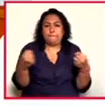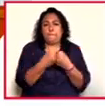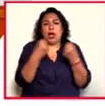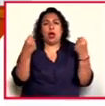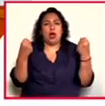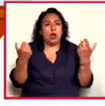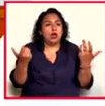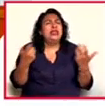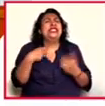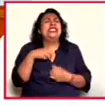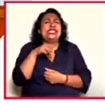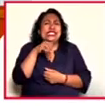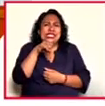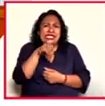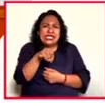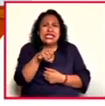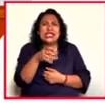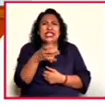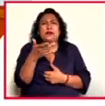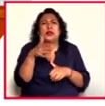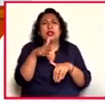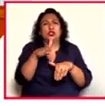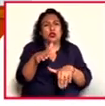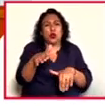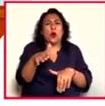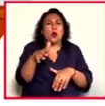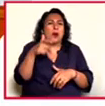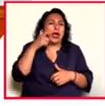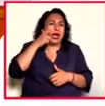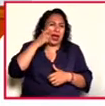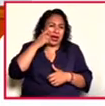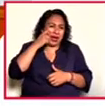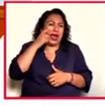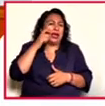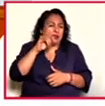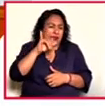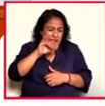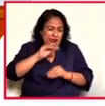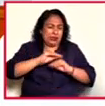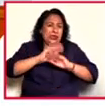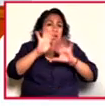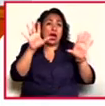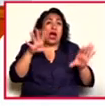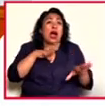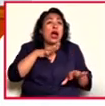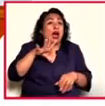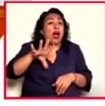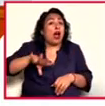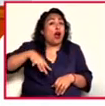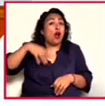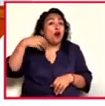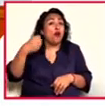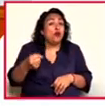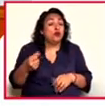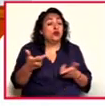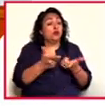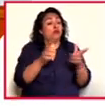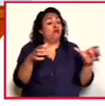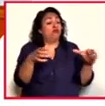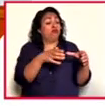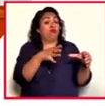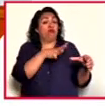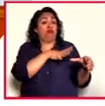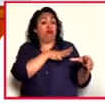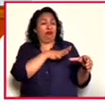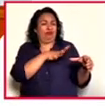sí, el tema racial, claro, porque hay un abuso de una élite blanca, de una